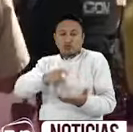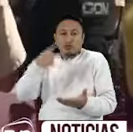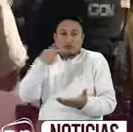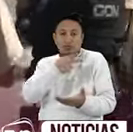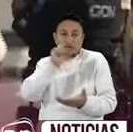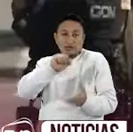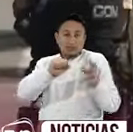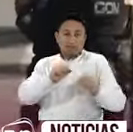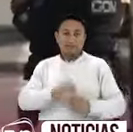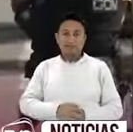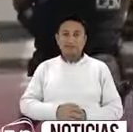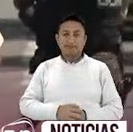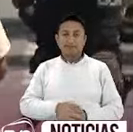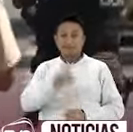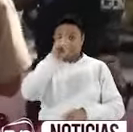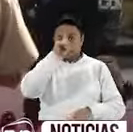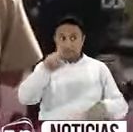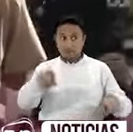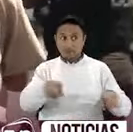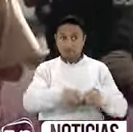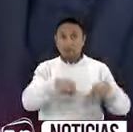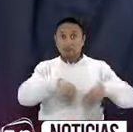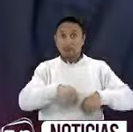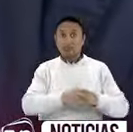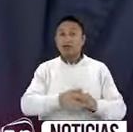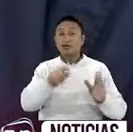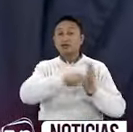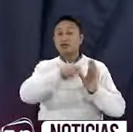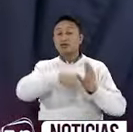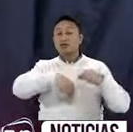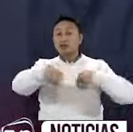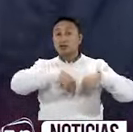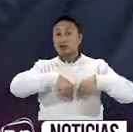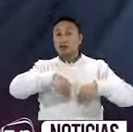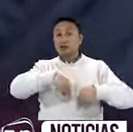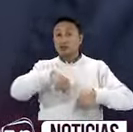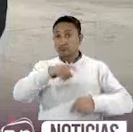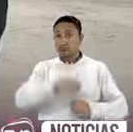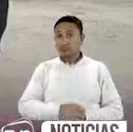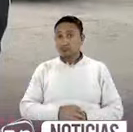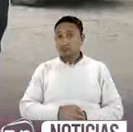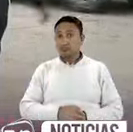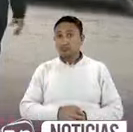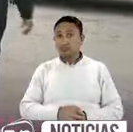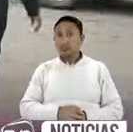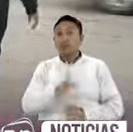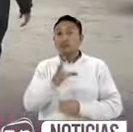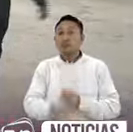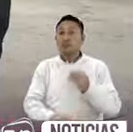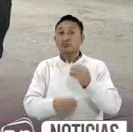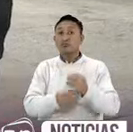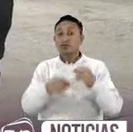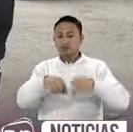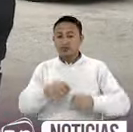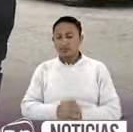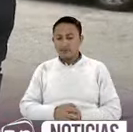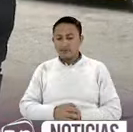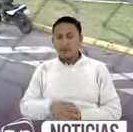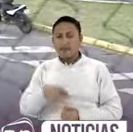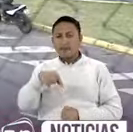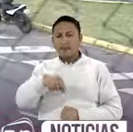¿no? Con ello concuerda Cristóbal Buendía, experto en temas de movilidad y tránsito, para quien además de ello se debe impartir